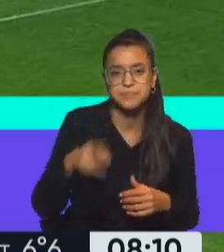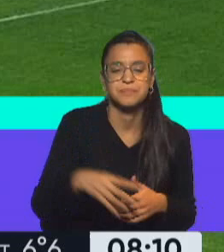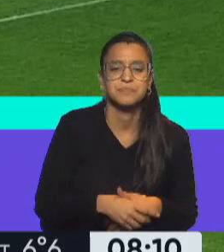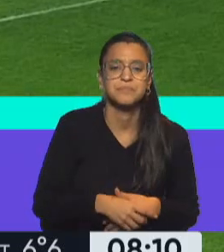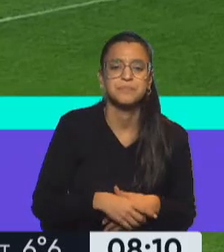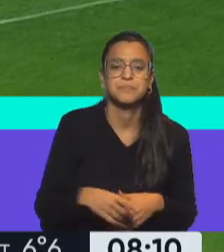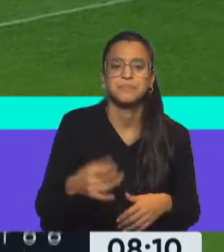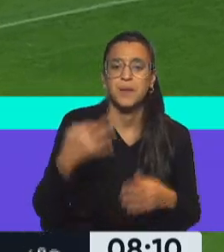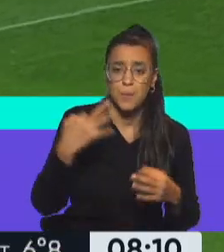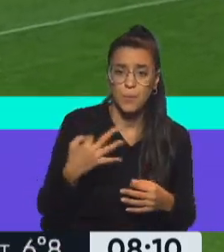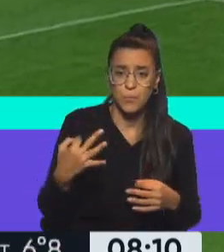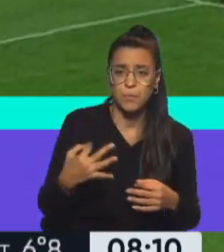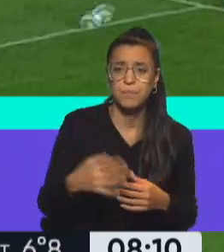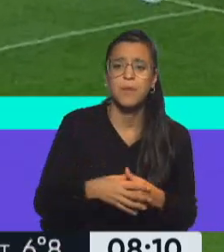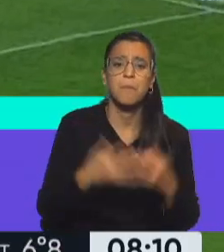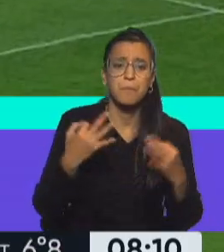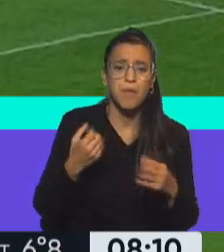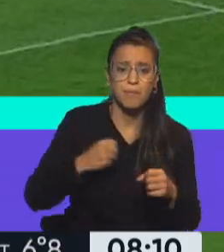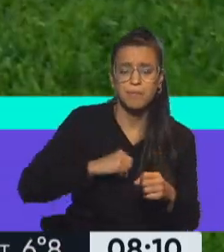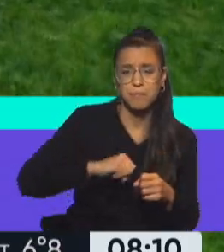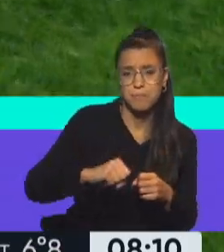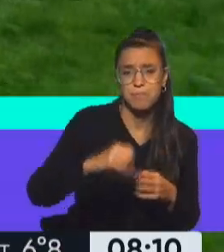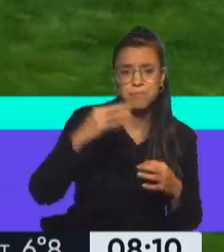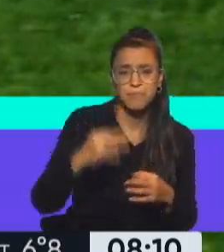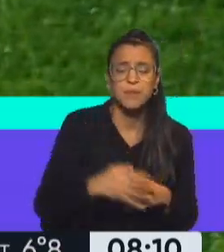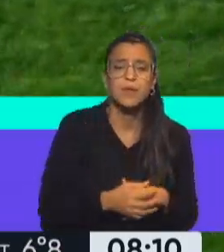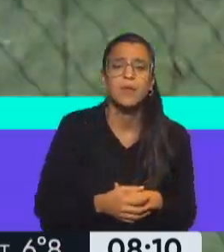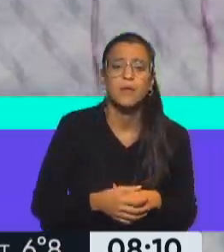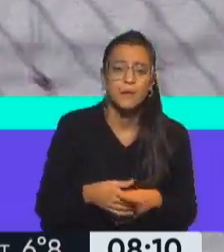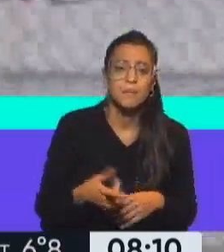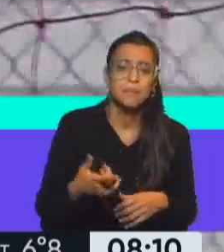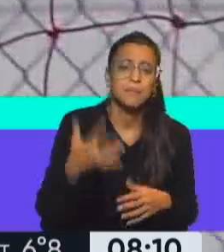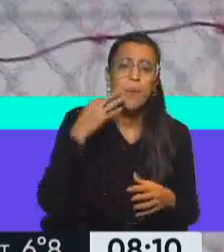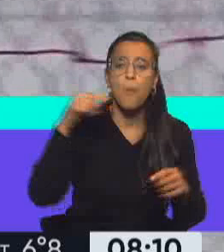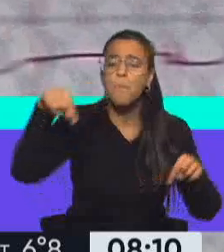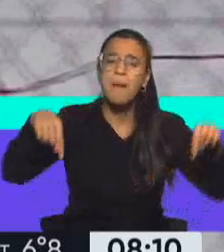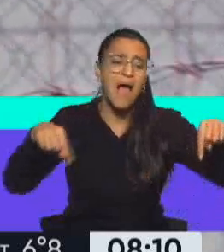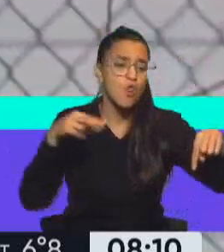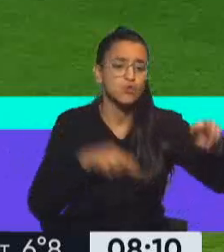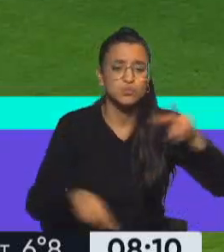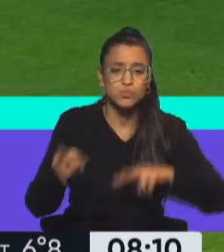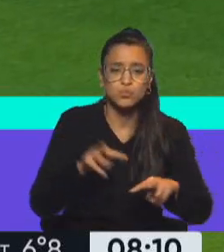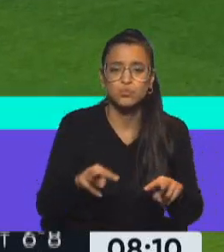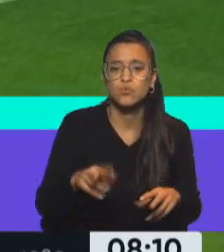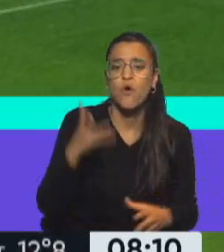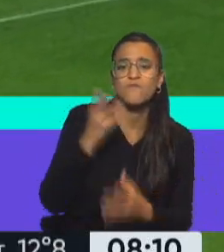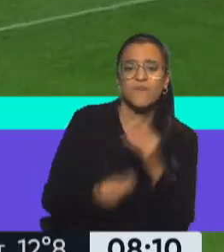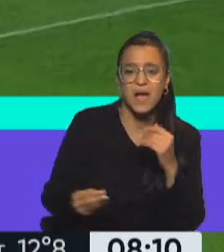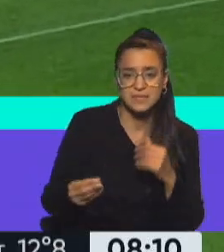bien ejecutados, aunque se dice que bien ejecutado es cuando es gol. Es verdad, pero se buscaron los palos, no es que se le erró al